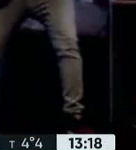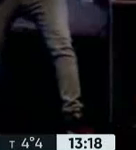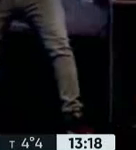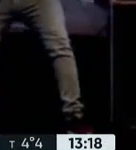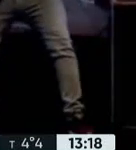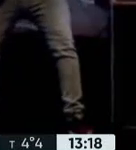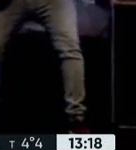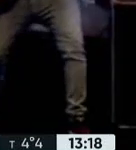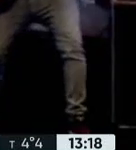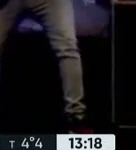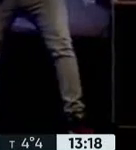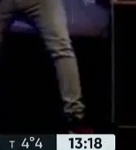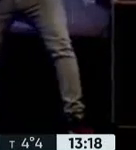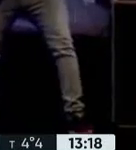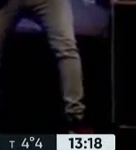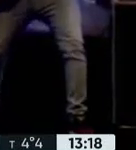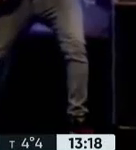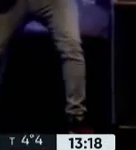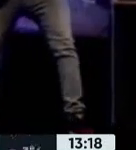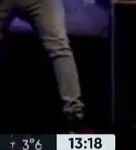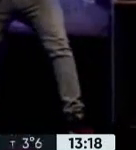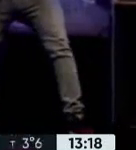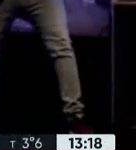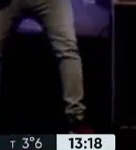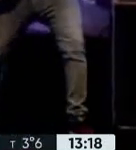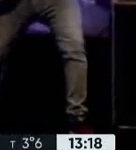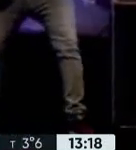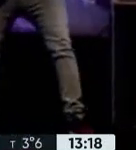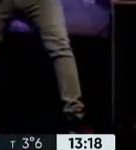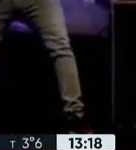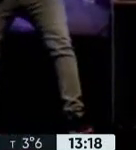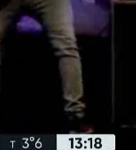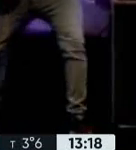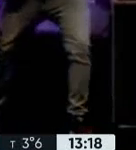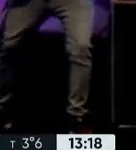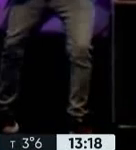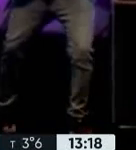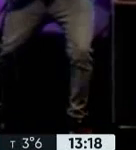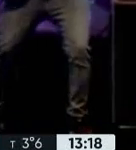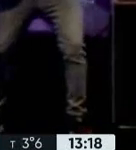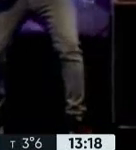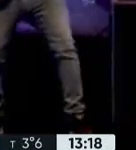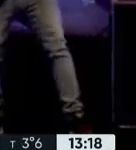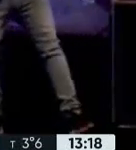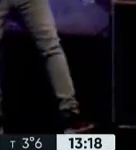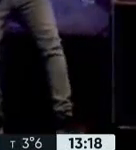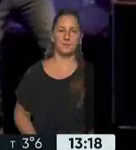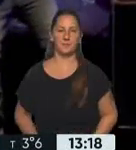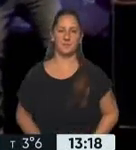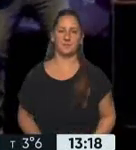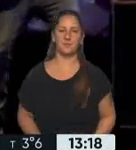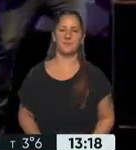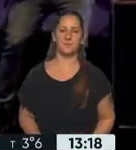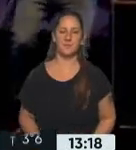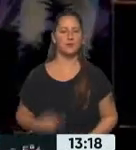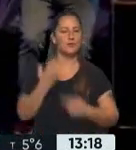trabajar. Entonces el disco no solo tomó otro rumbo en cuanto a las canciones, sino también a los invitados, ¿no? Por ejemplo, ¿invitados? Y bueno, grabé, por ejemplo,